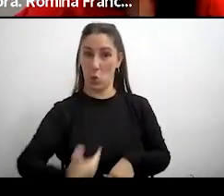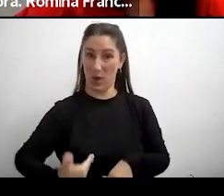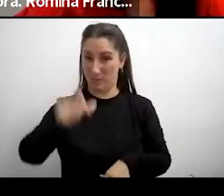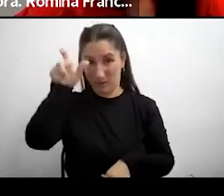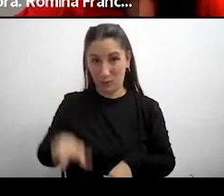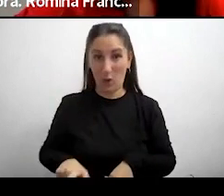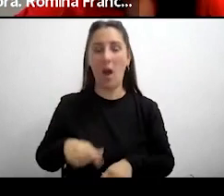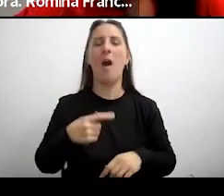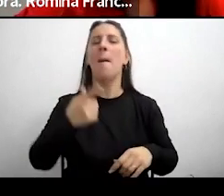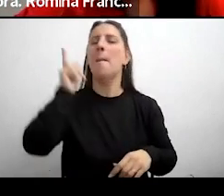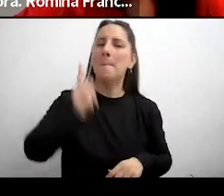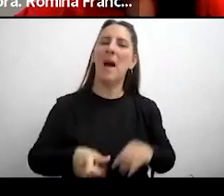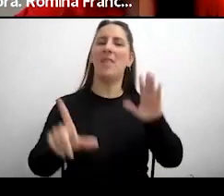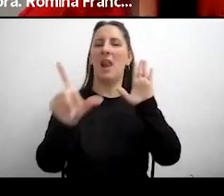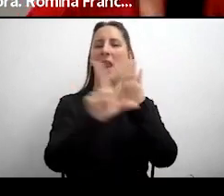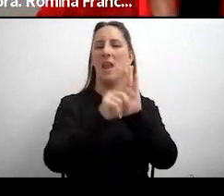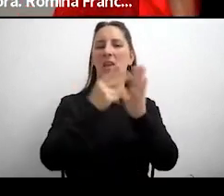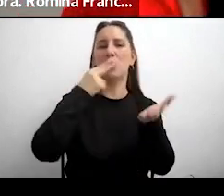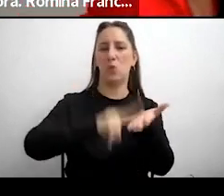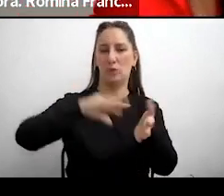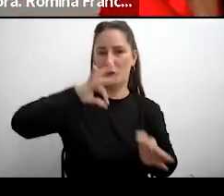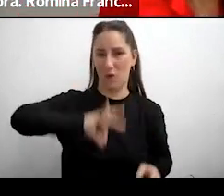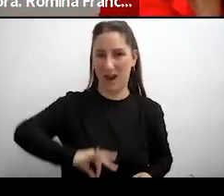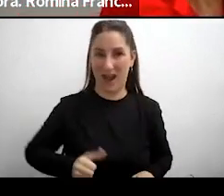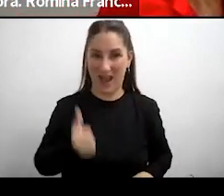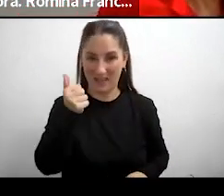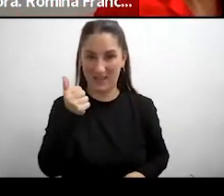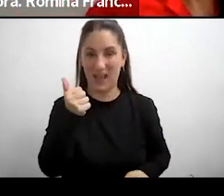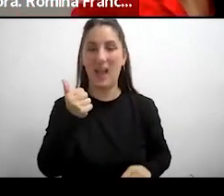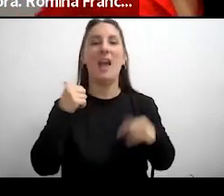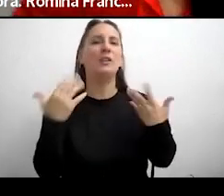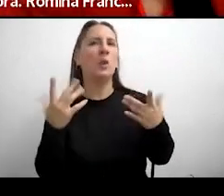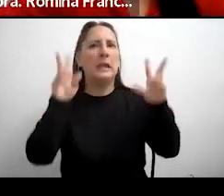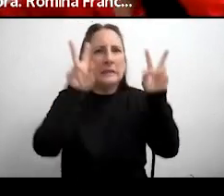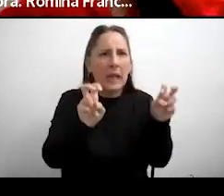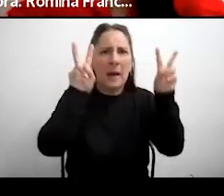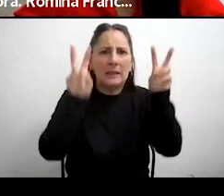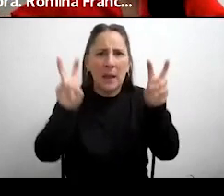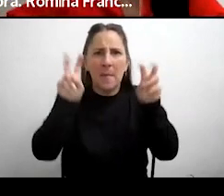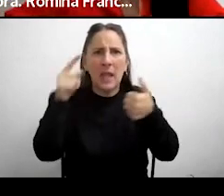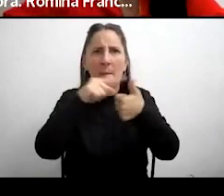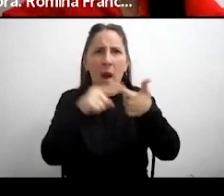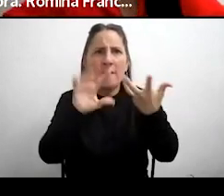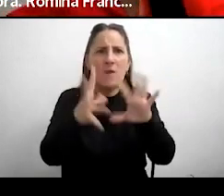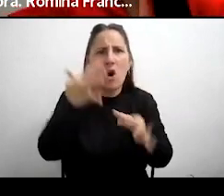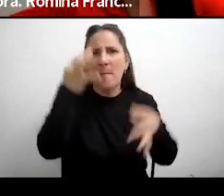la ley de impuesto a las ganancias. Así que quizás no tenemos tantas cuestiones de